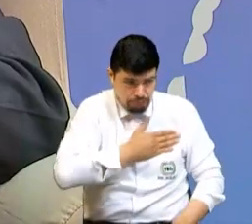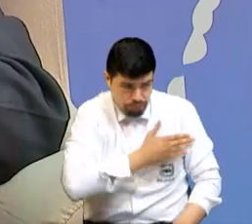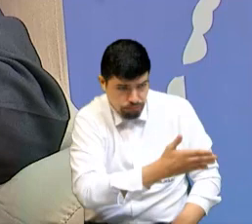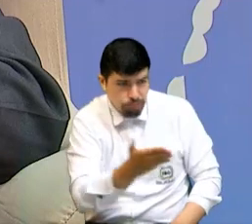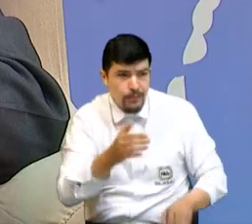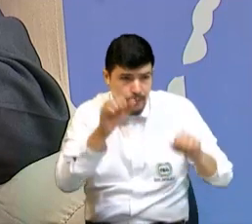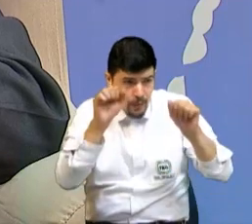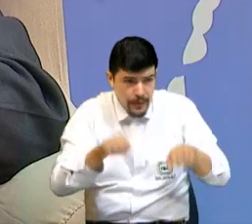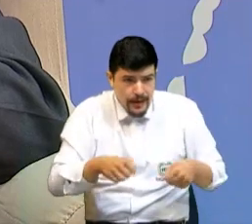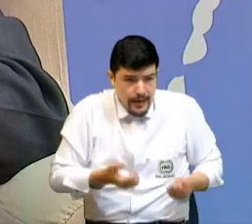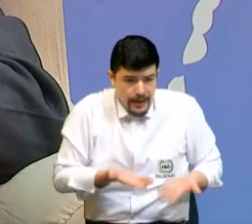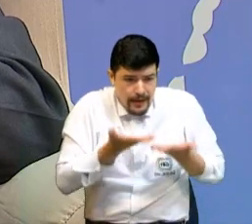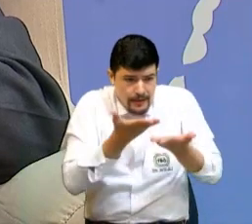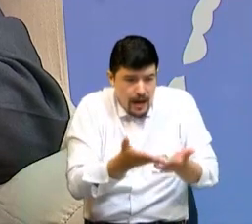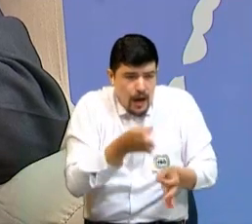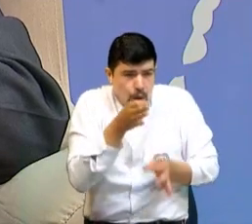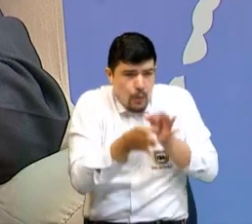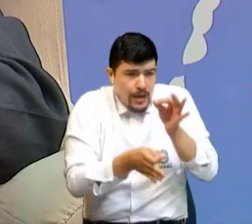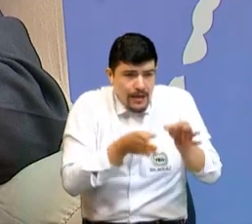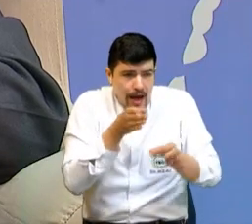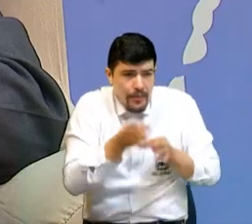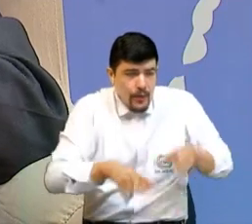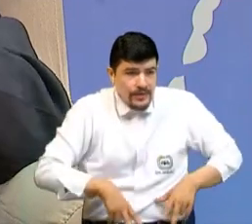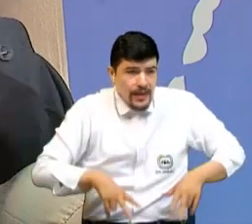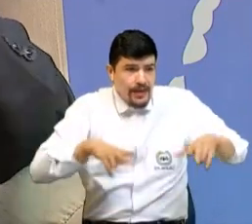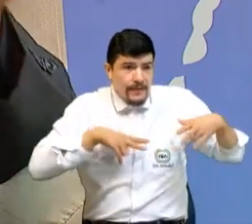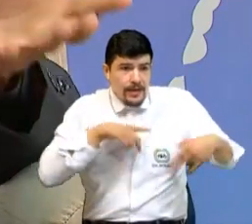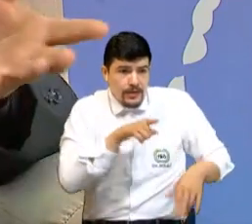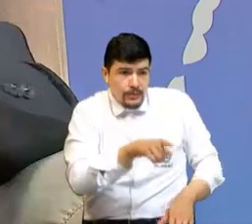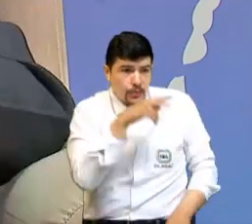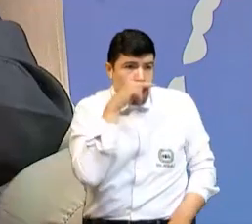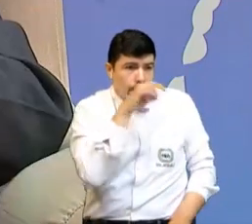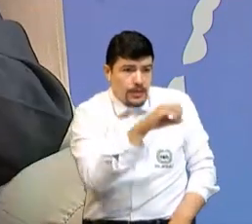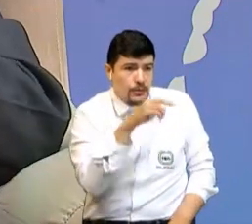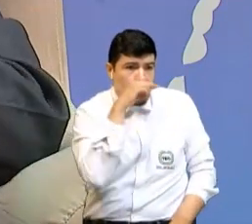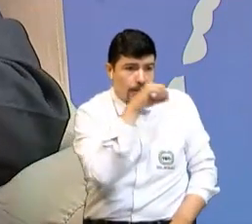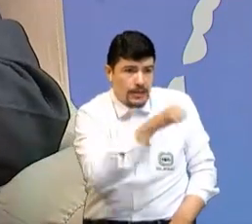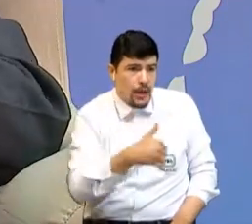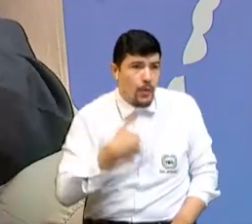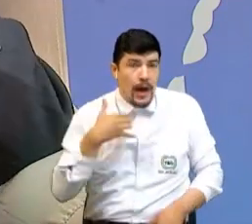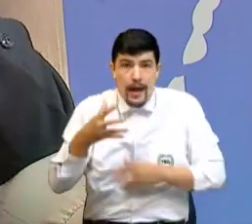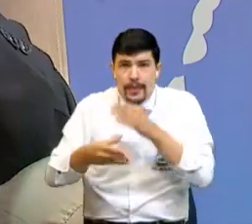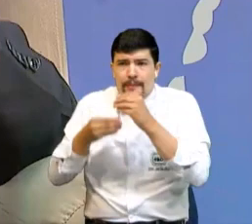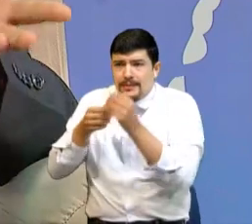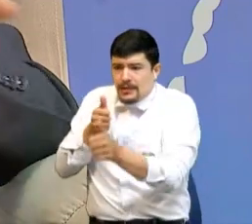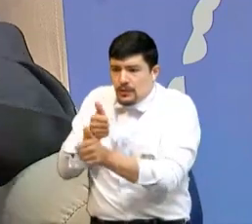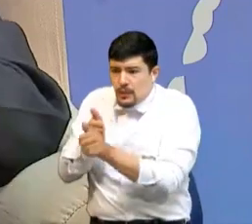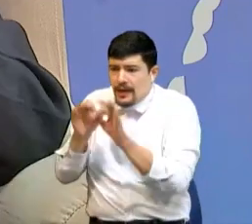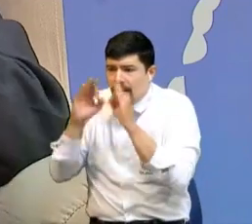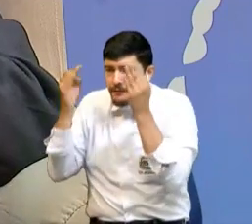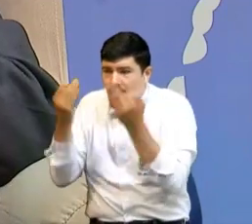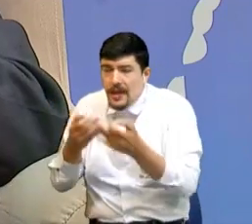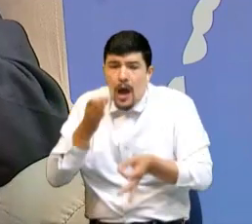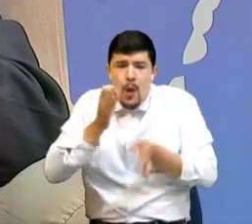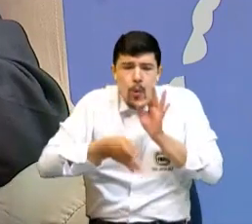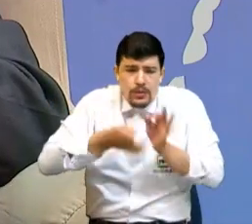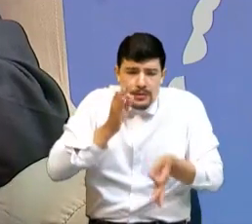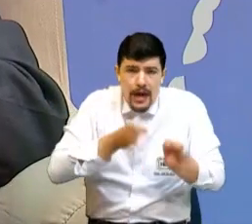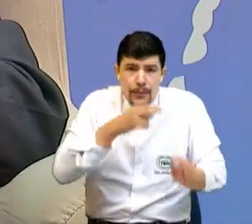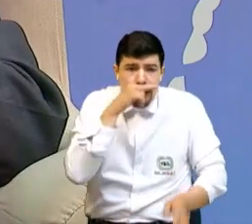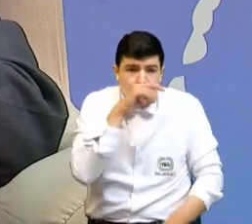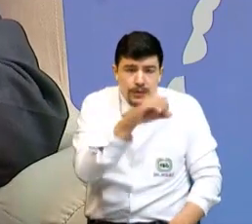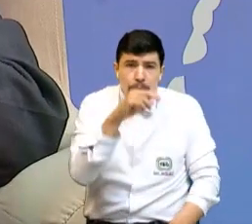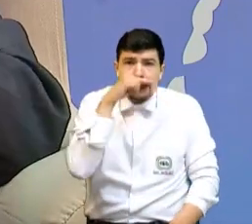protección de vida a los menores. Existen las comisarías de familia, los juzgados de infancia